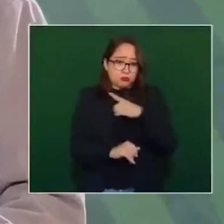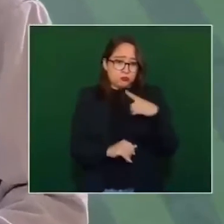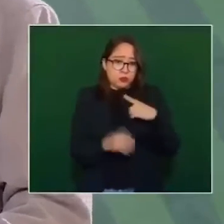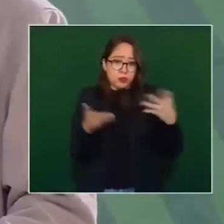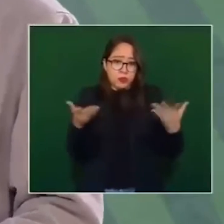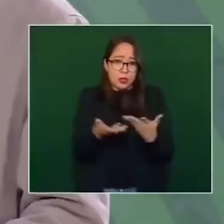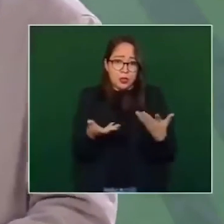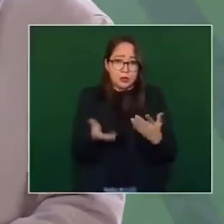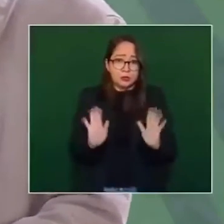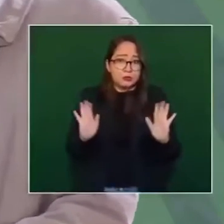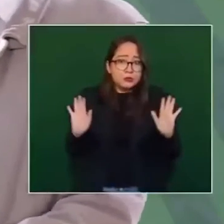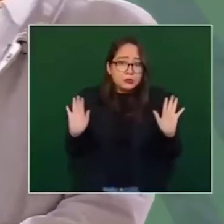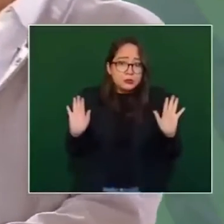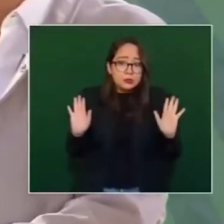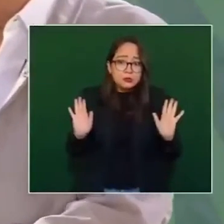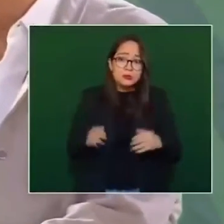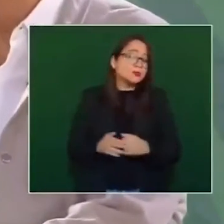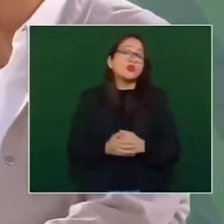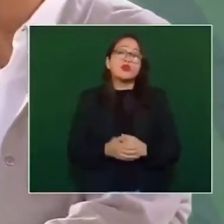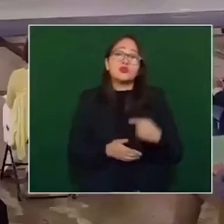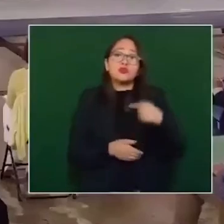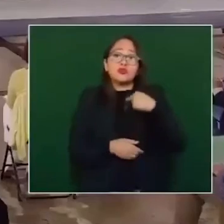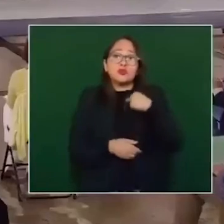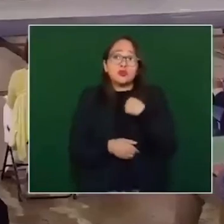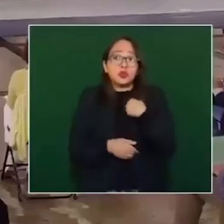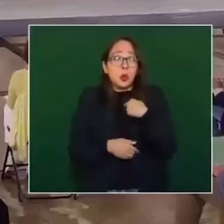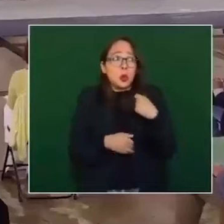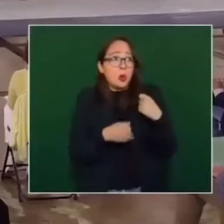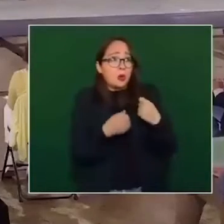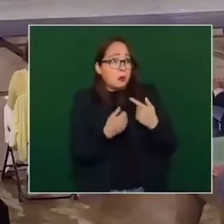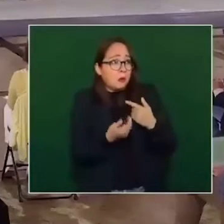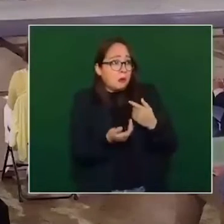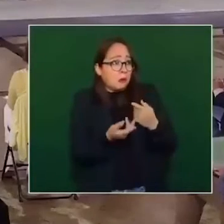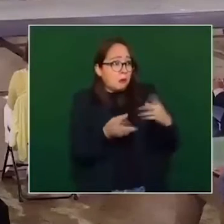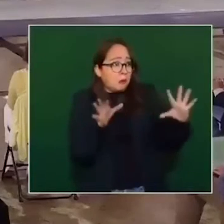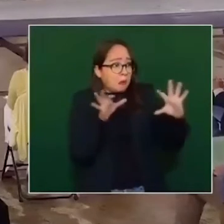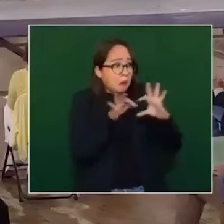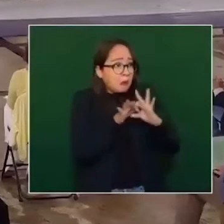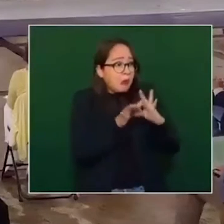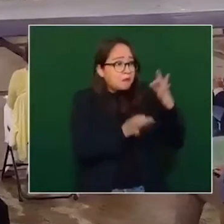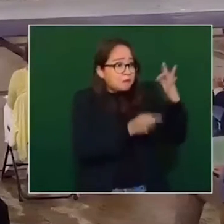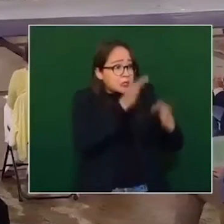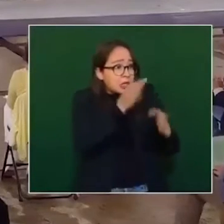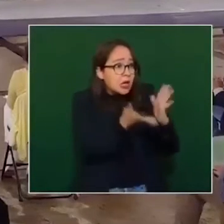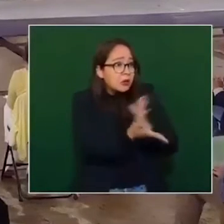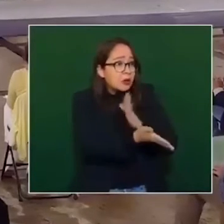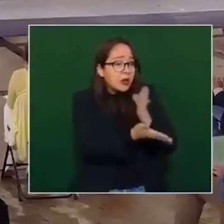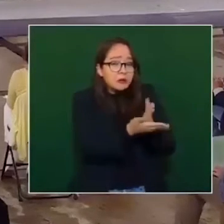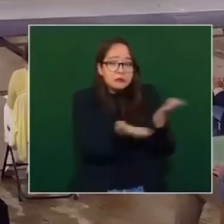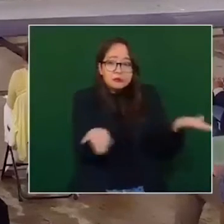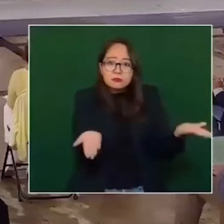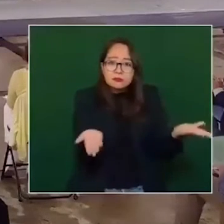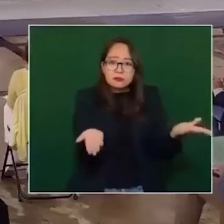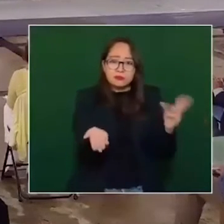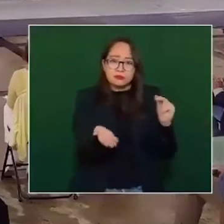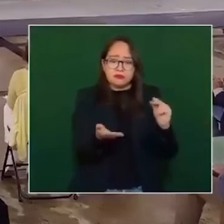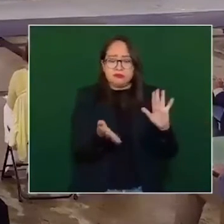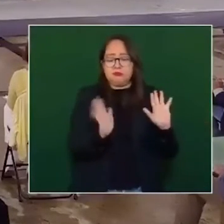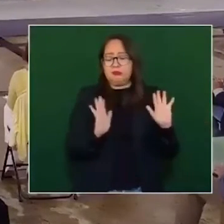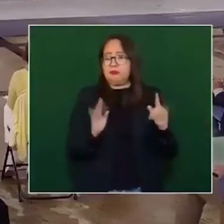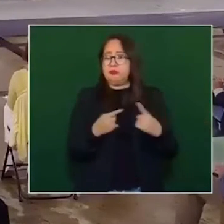Yo no tengo que ver con la fiscalía, ya no es el tiempo de